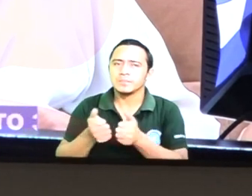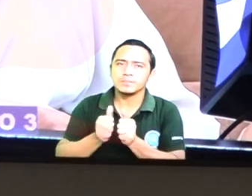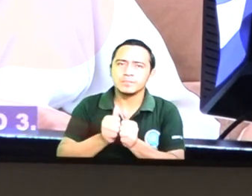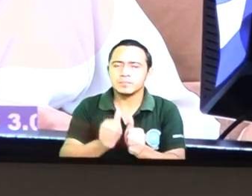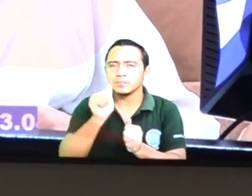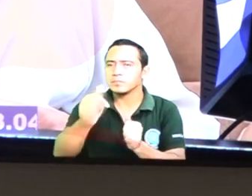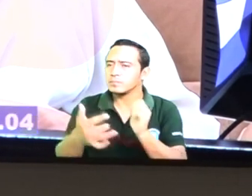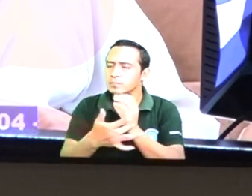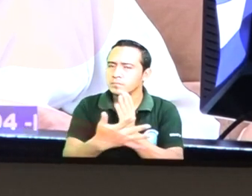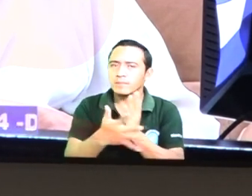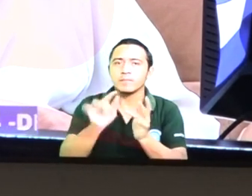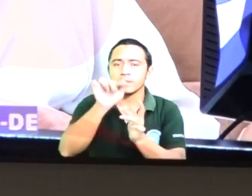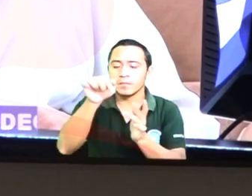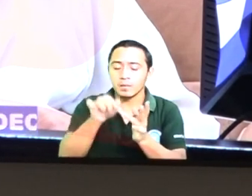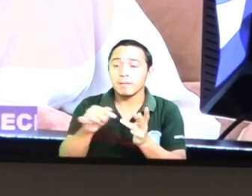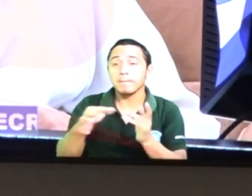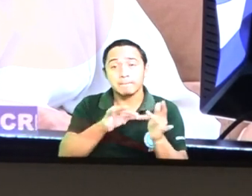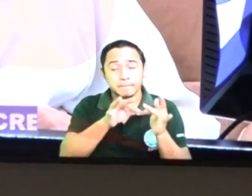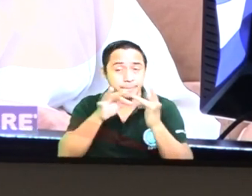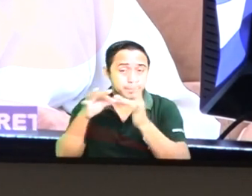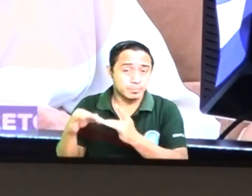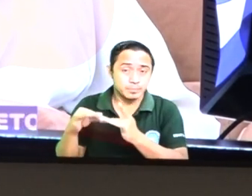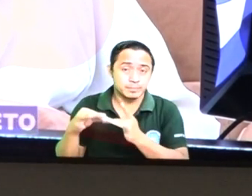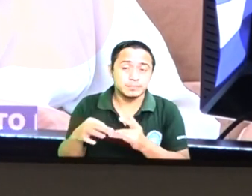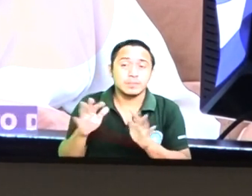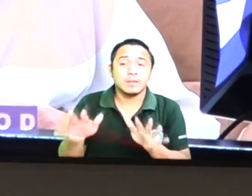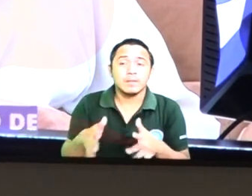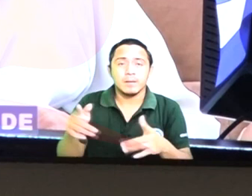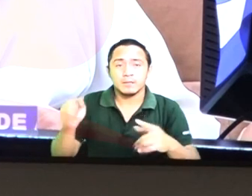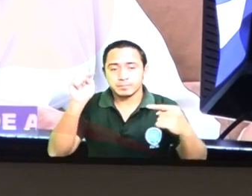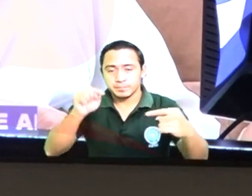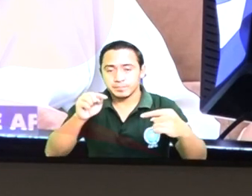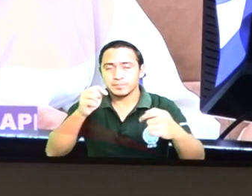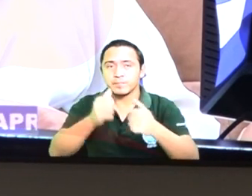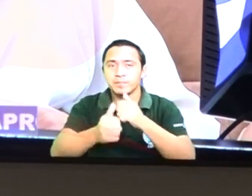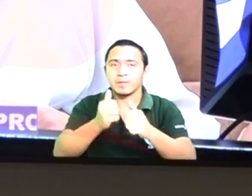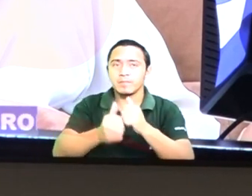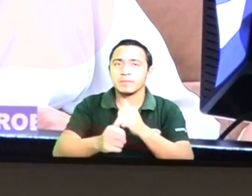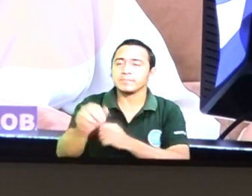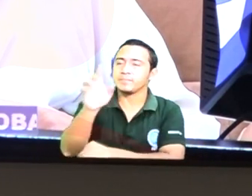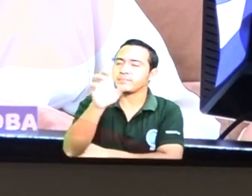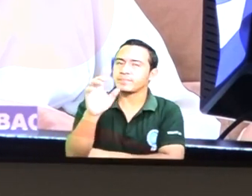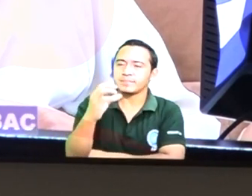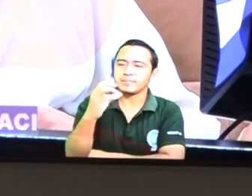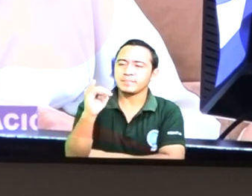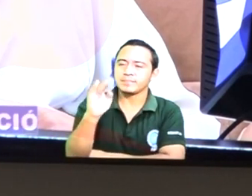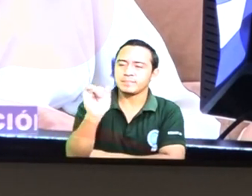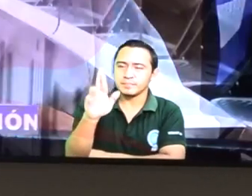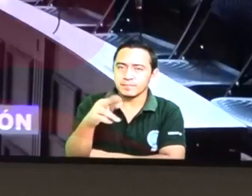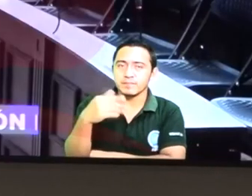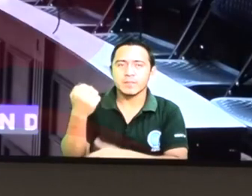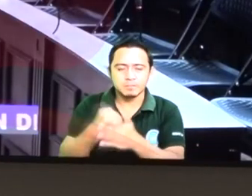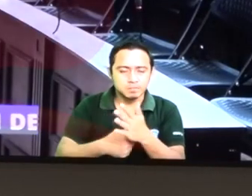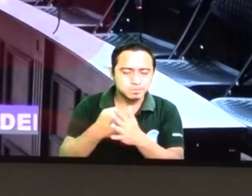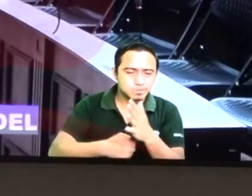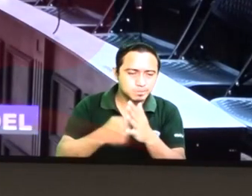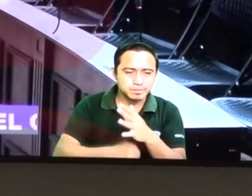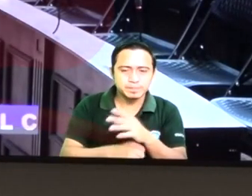técnica y especializada para hacer frente a los delitos cibernéticos y la lucha contra